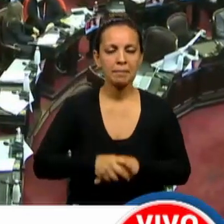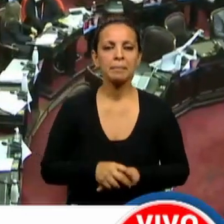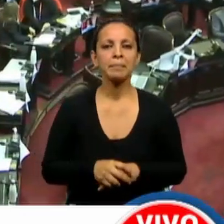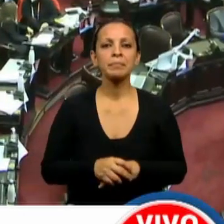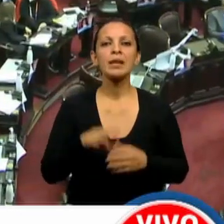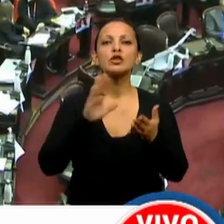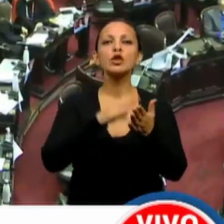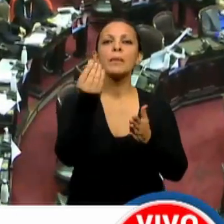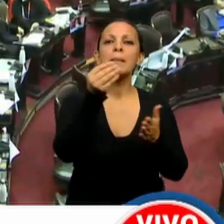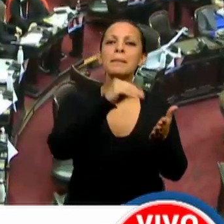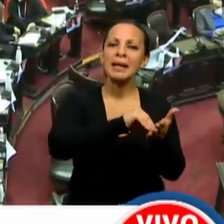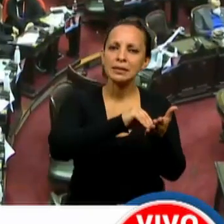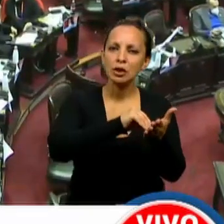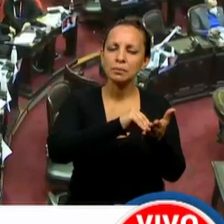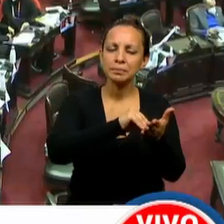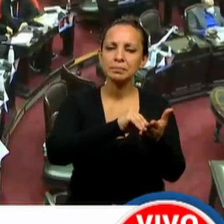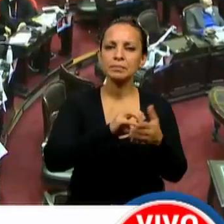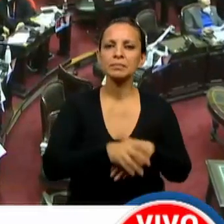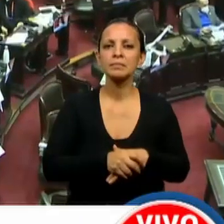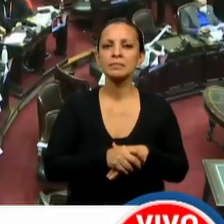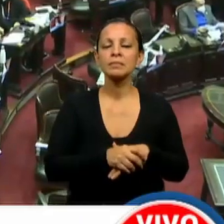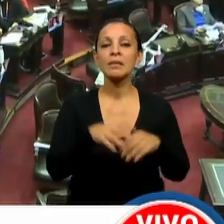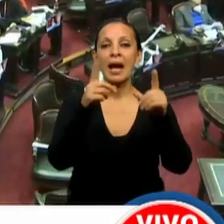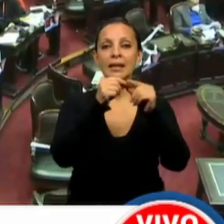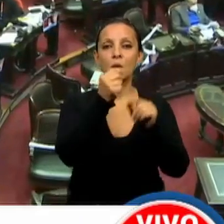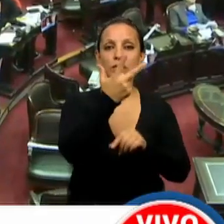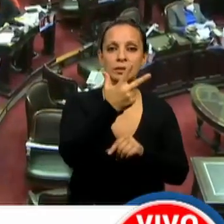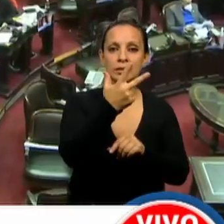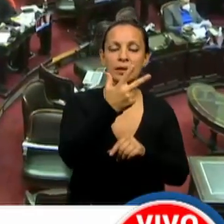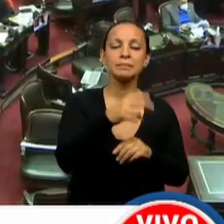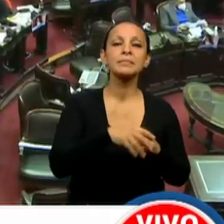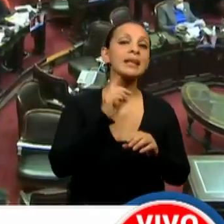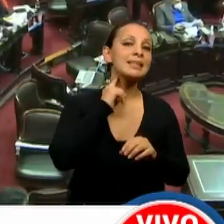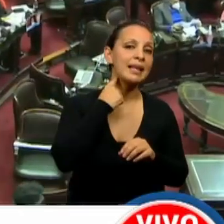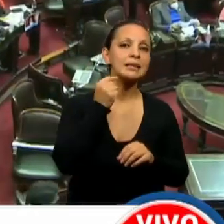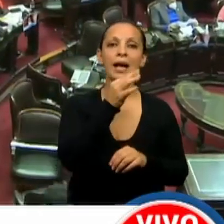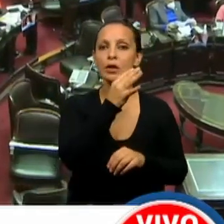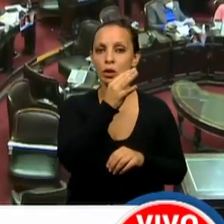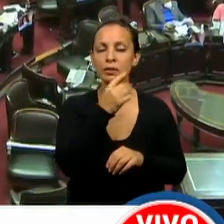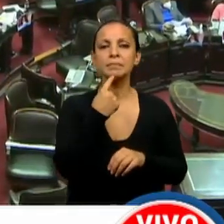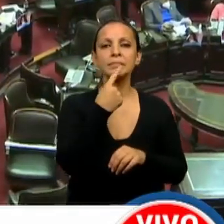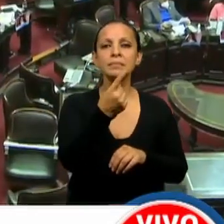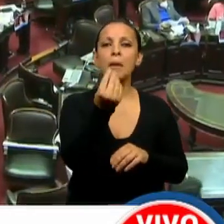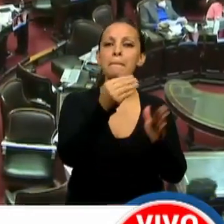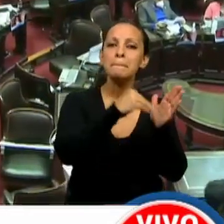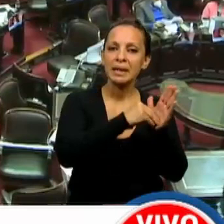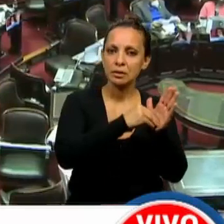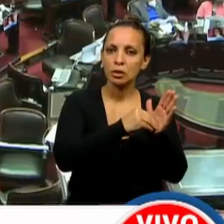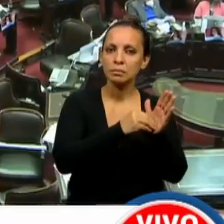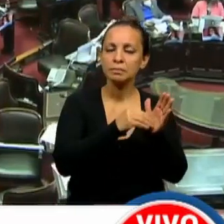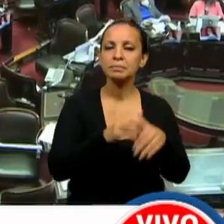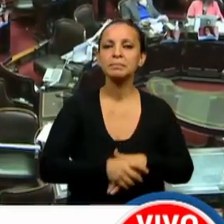precio, en correspondencia con lo anterior, los artículos 3 y 14 determinan el precio garantizando